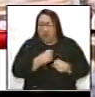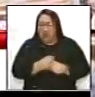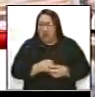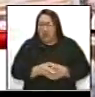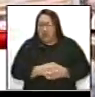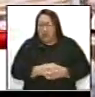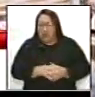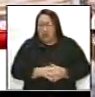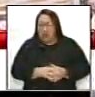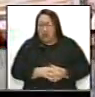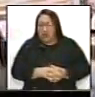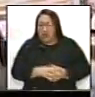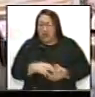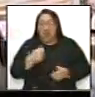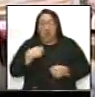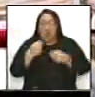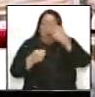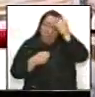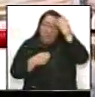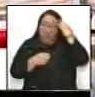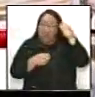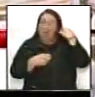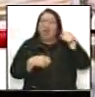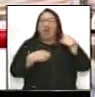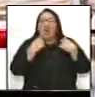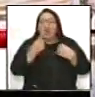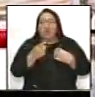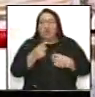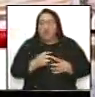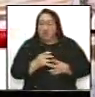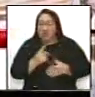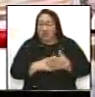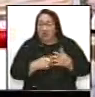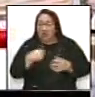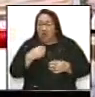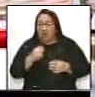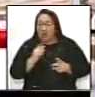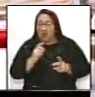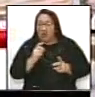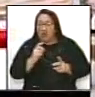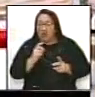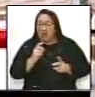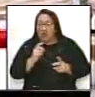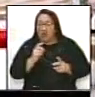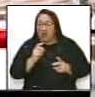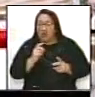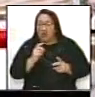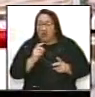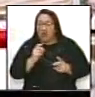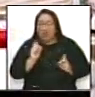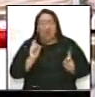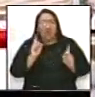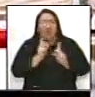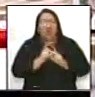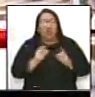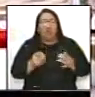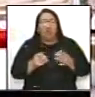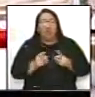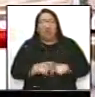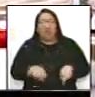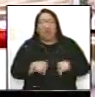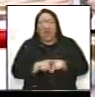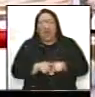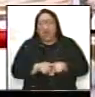recontra golpeada, donde ya el juez ha impedido que ha dado una sentencia para que el juez se acerque como pareja. ¿Qué cosa quieren? Matarla para que el juez la